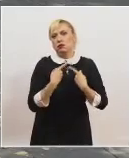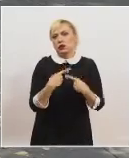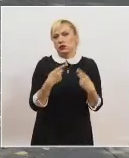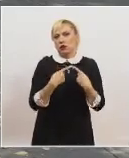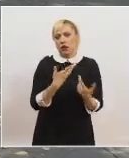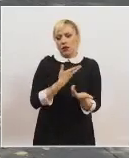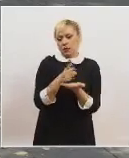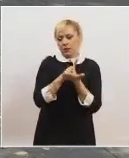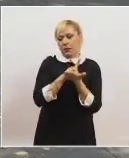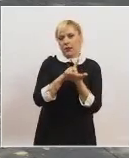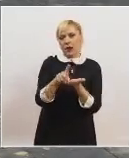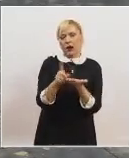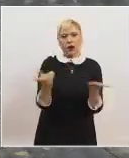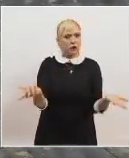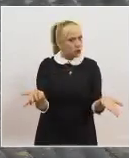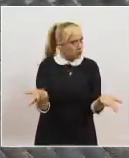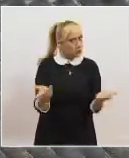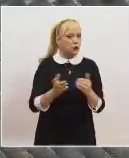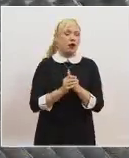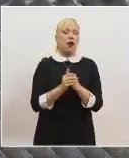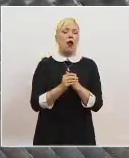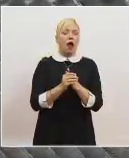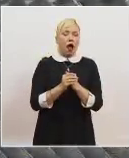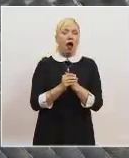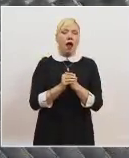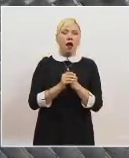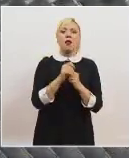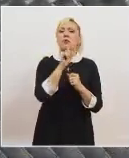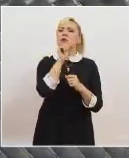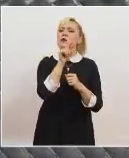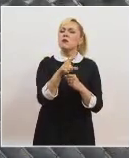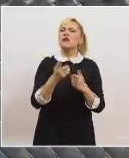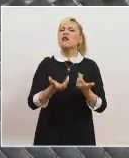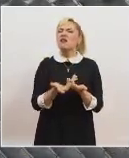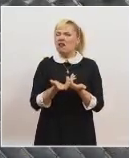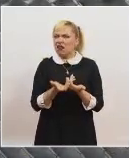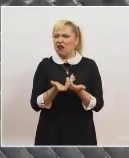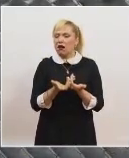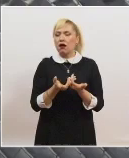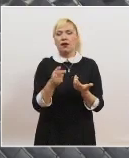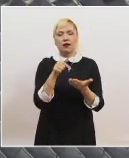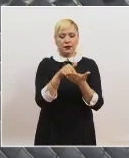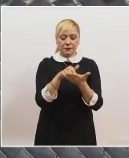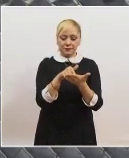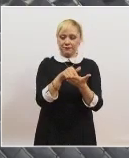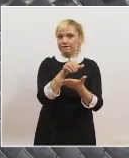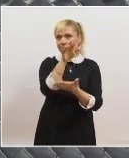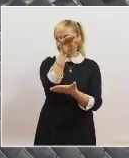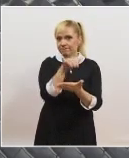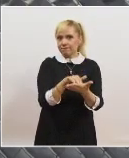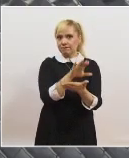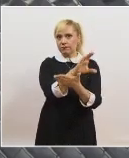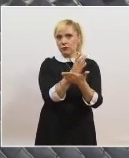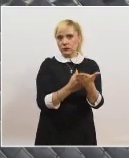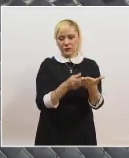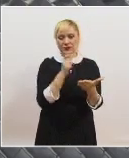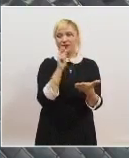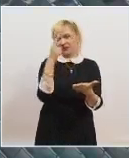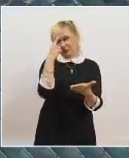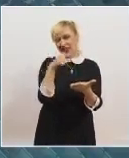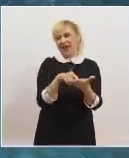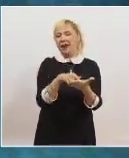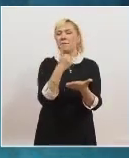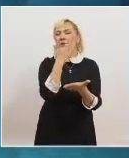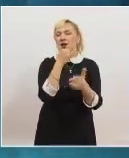haciéndolo en los bimestres subsecuentes, así como también remitir las constancias que acrediten